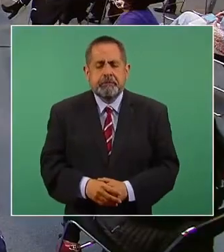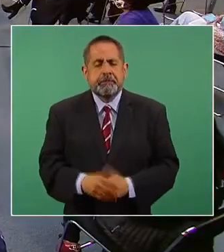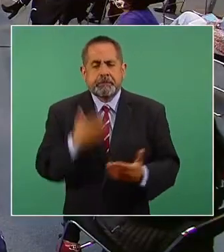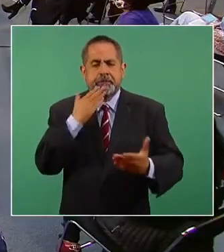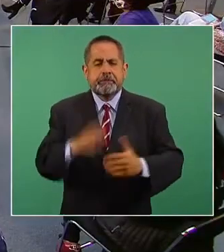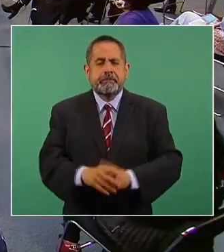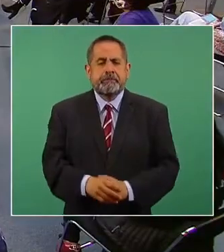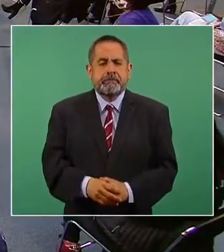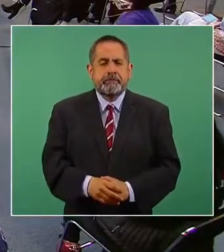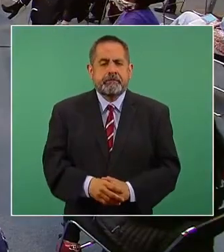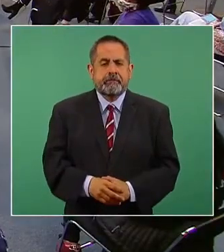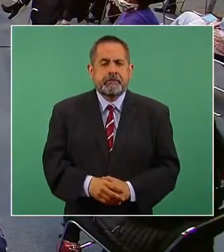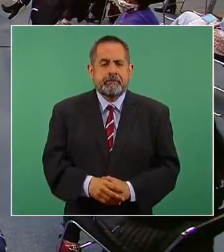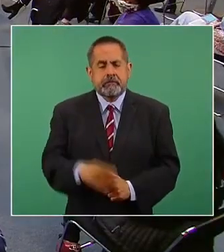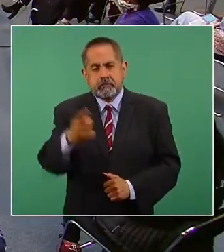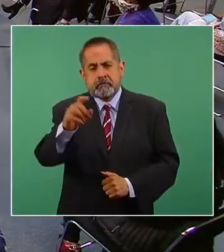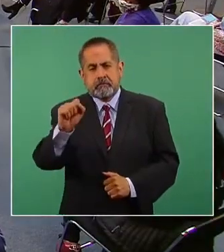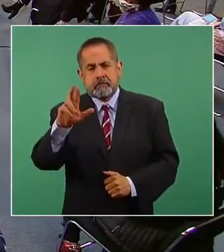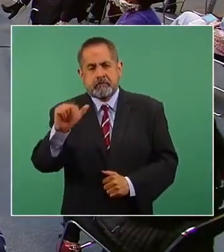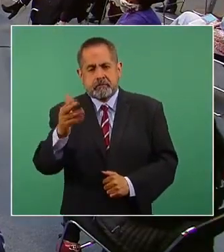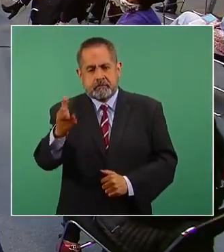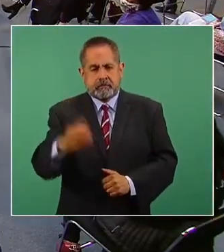bien. A ver, Sara.